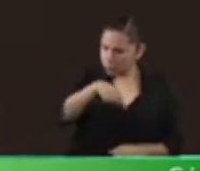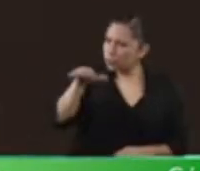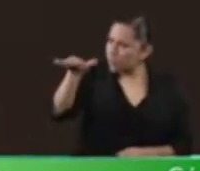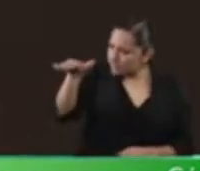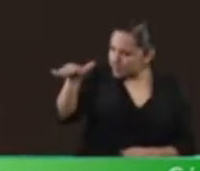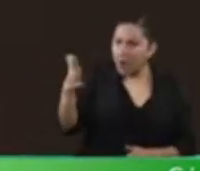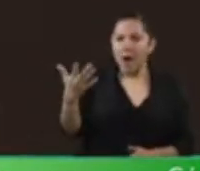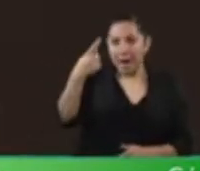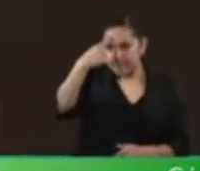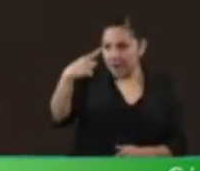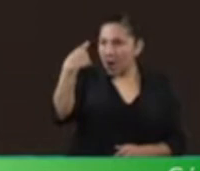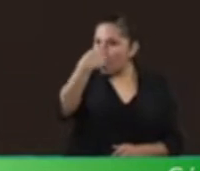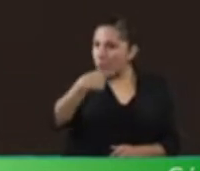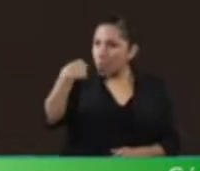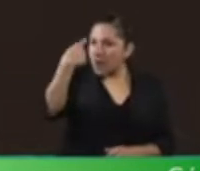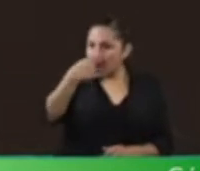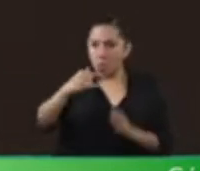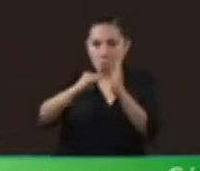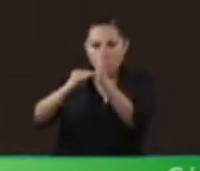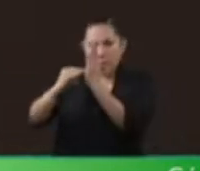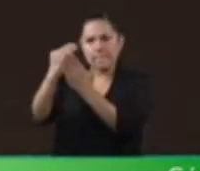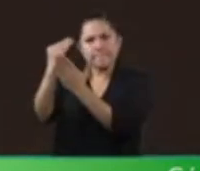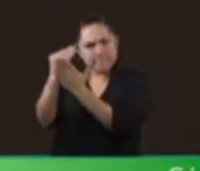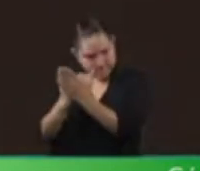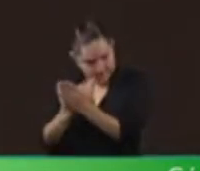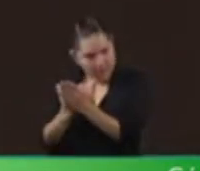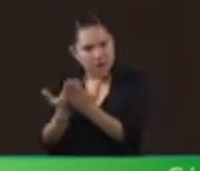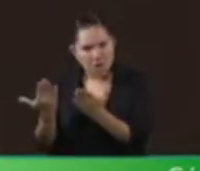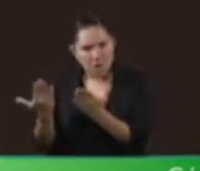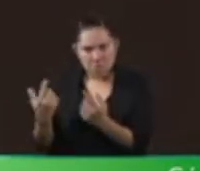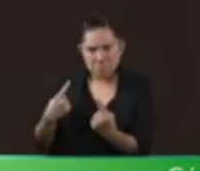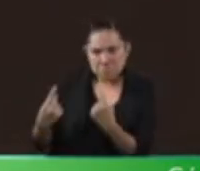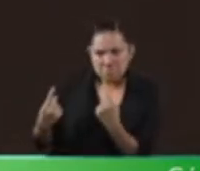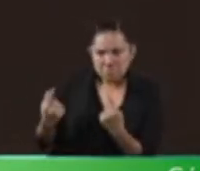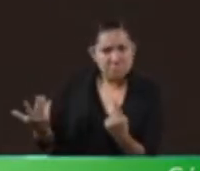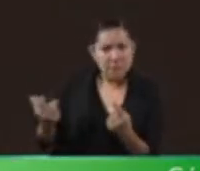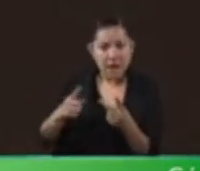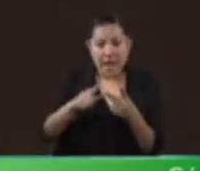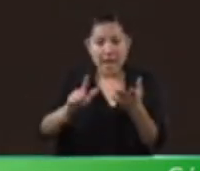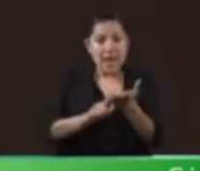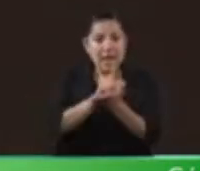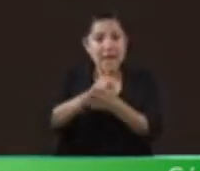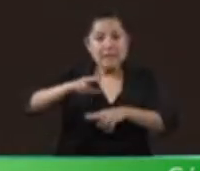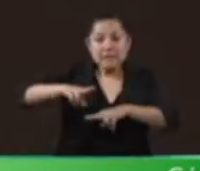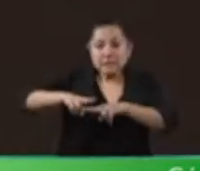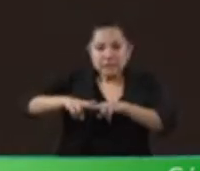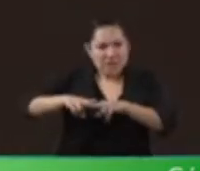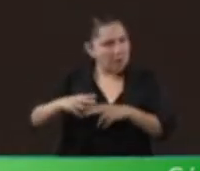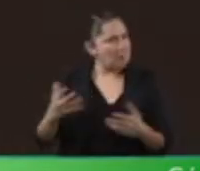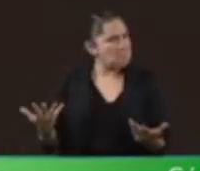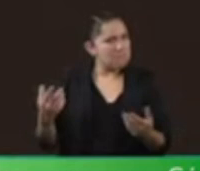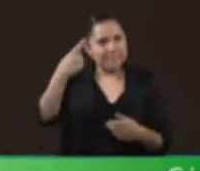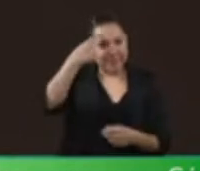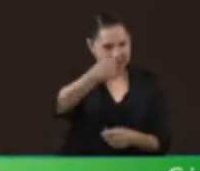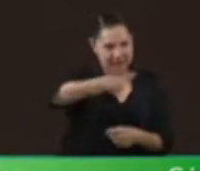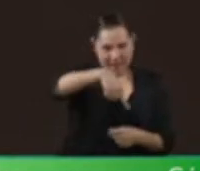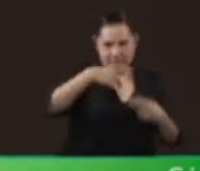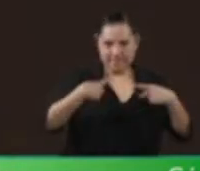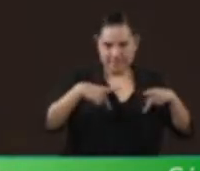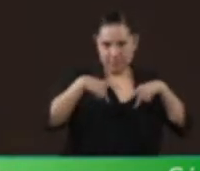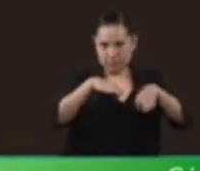silla para que los trabajadores y las trabajadoras de este país puedan sentarse durante sus 8 horas de trabajo,